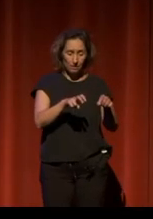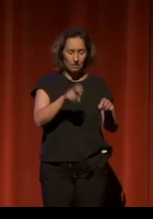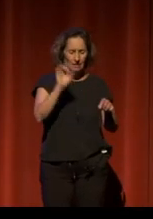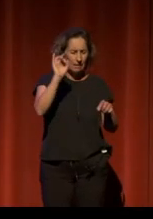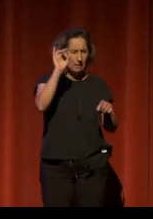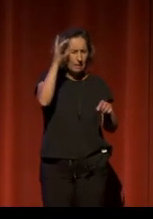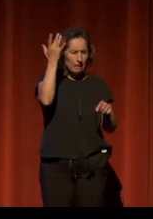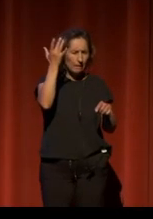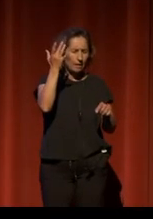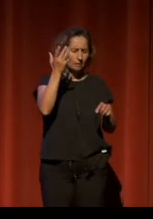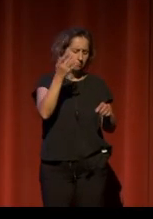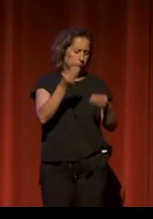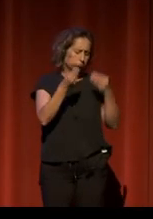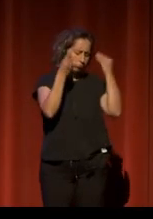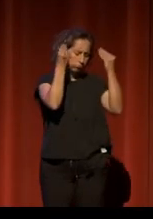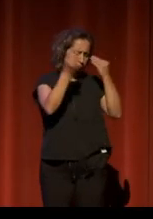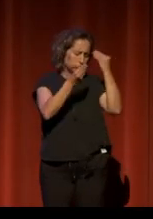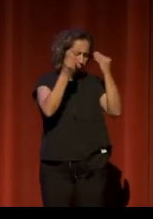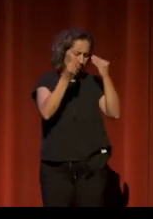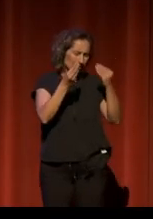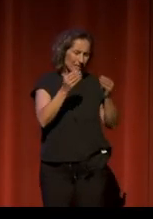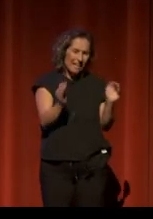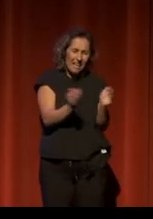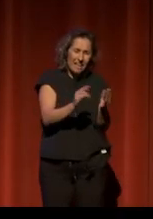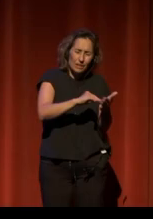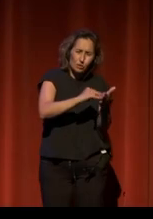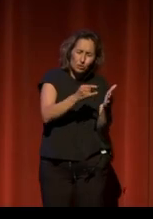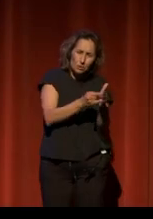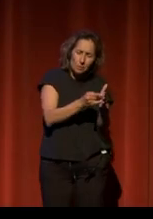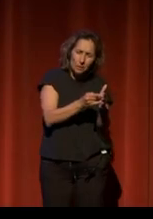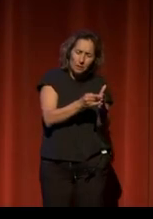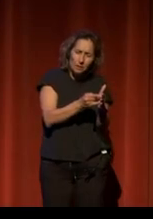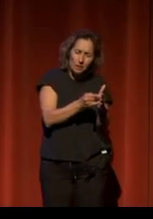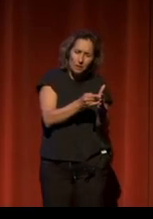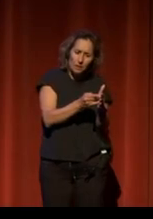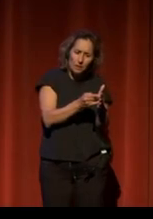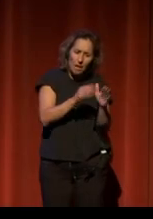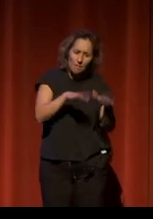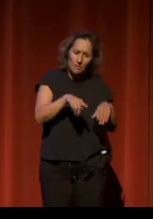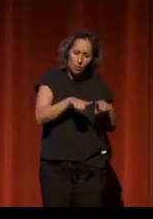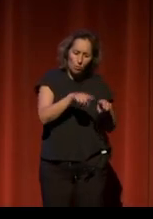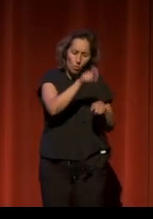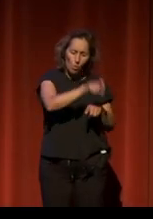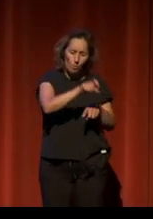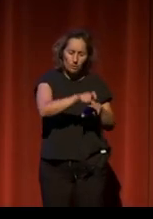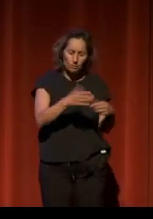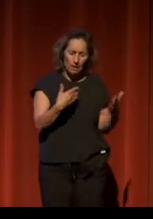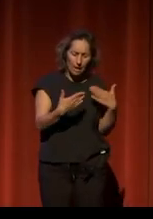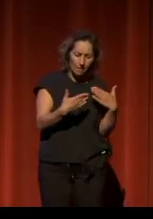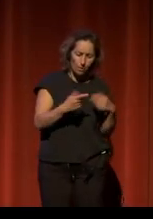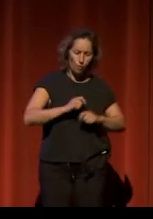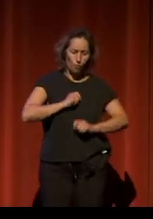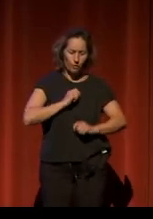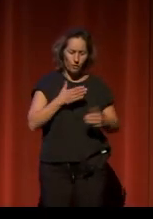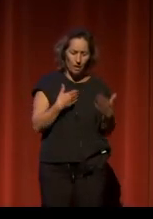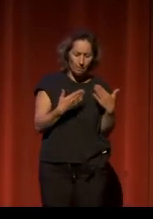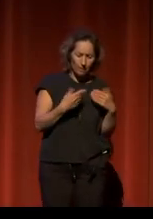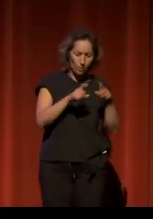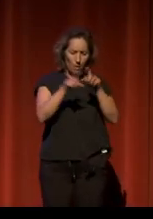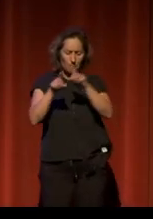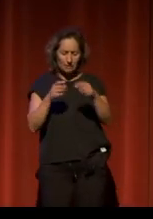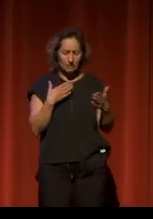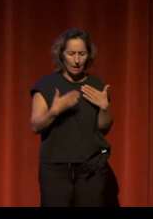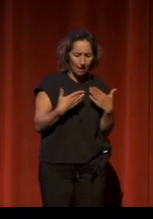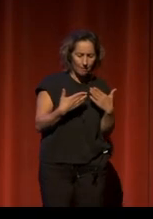arriba Quise ver que aquello de los ecosistemas de innovación no era otra cosa que personas hablando organizaciones hablando funcionar hablando empresas